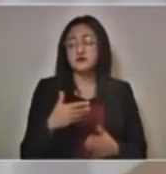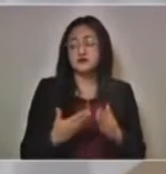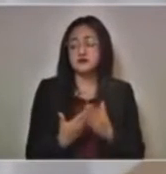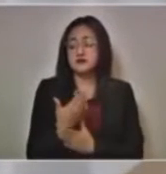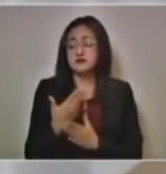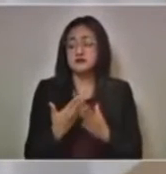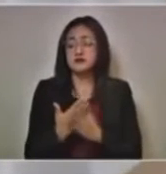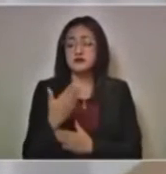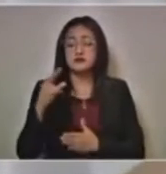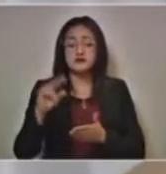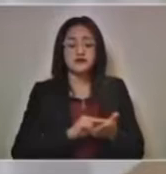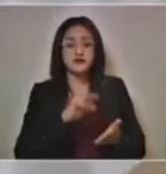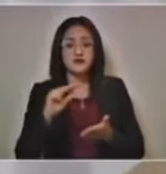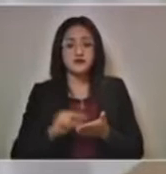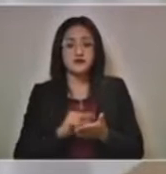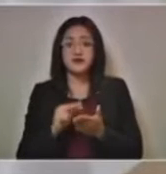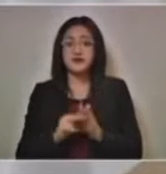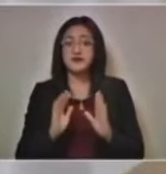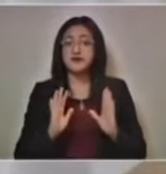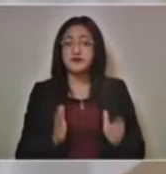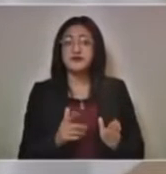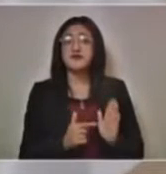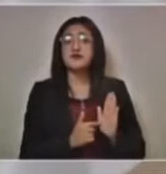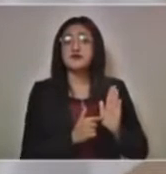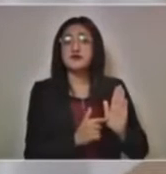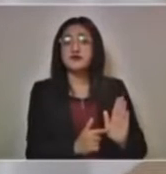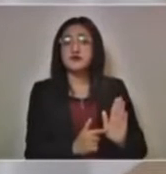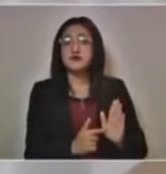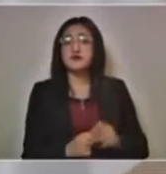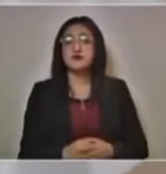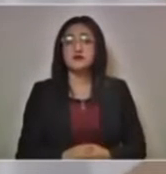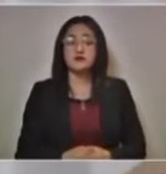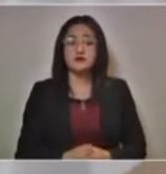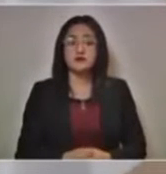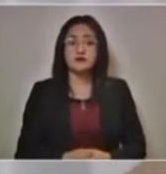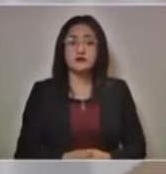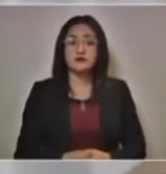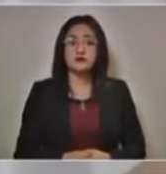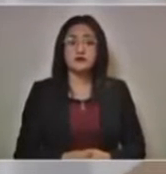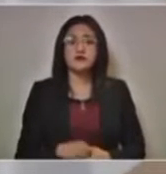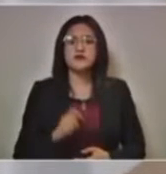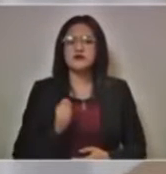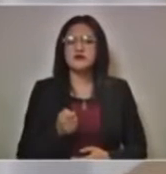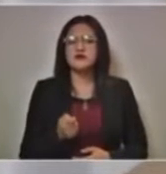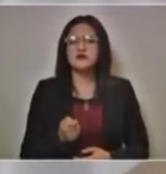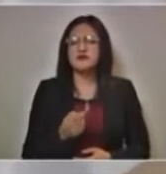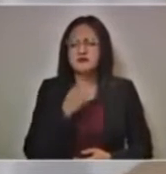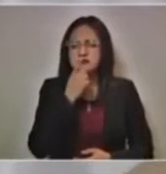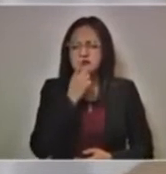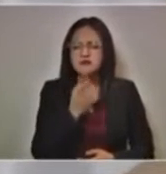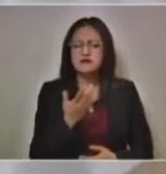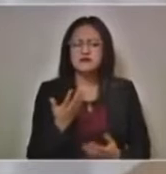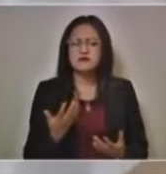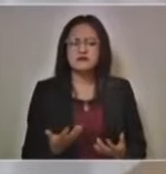mañana un decreto en el que